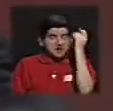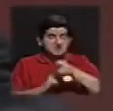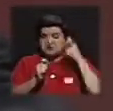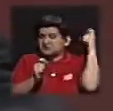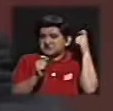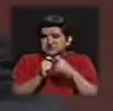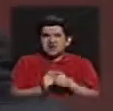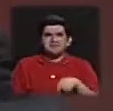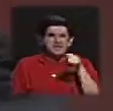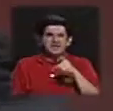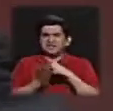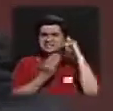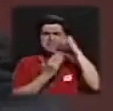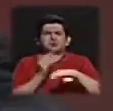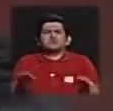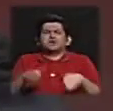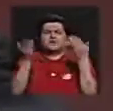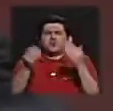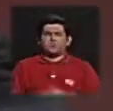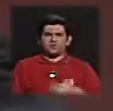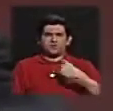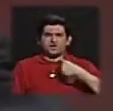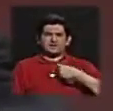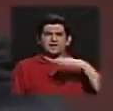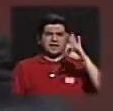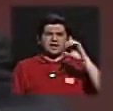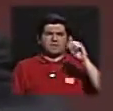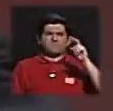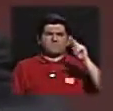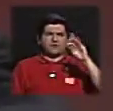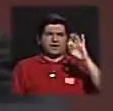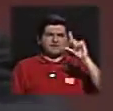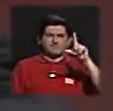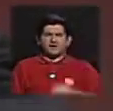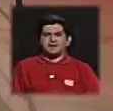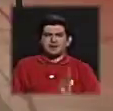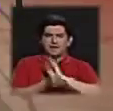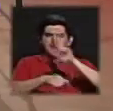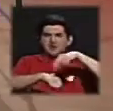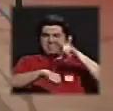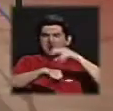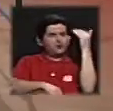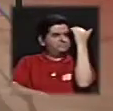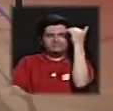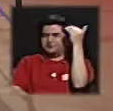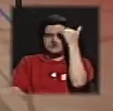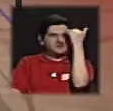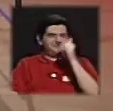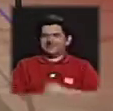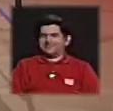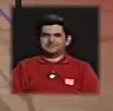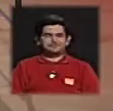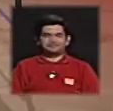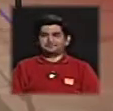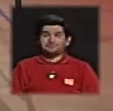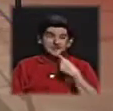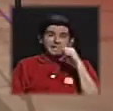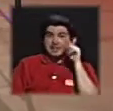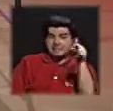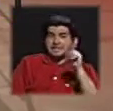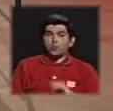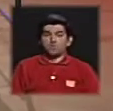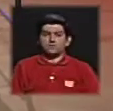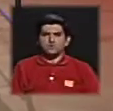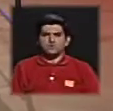cierta cómo son esos proyectos, los proyectos de Fonatel. El Banco Nacional definitivamente no lo sabía, dijo él. Pero entonces,